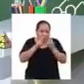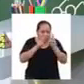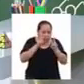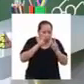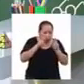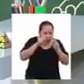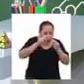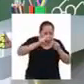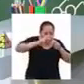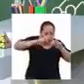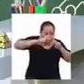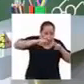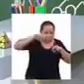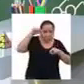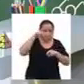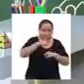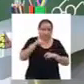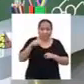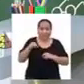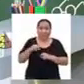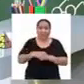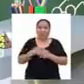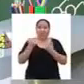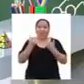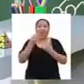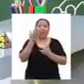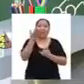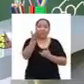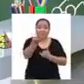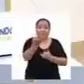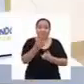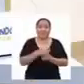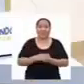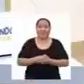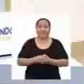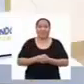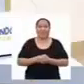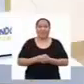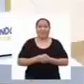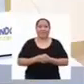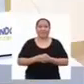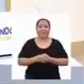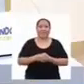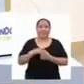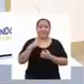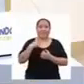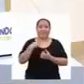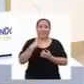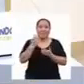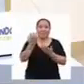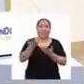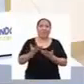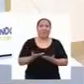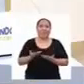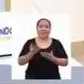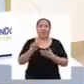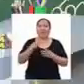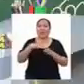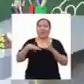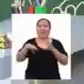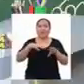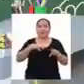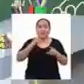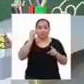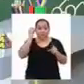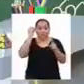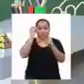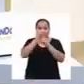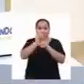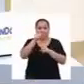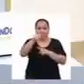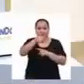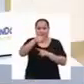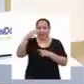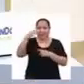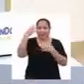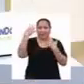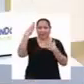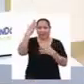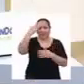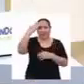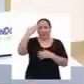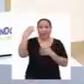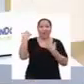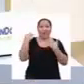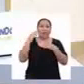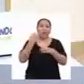estas. Ahora les toca a ustedes. Los invito a realizar el siguiente reto. Como saben, ya